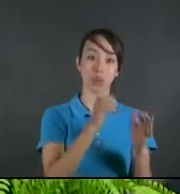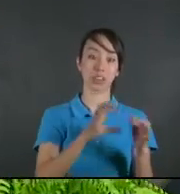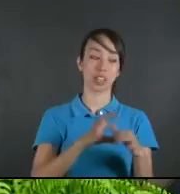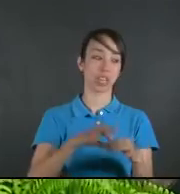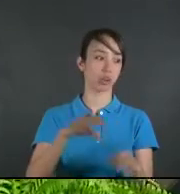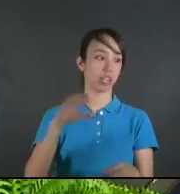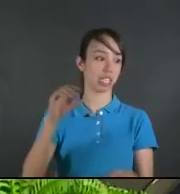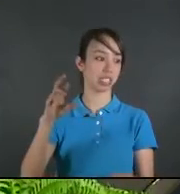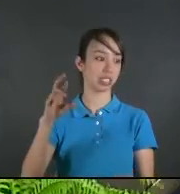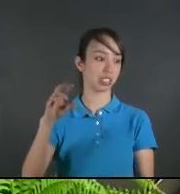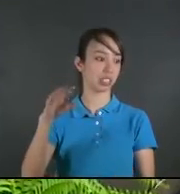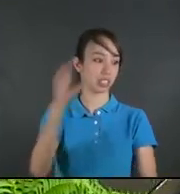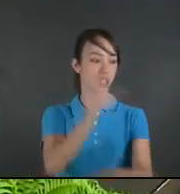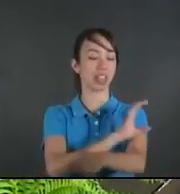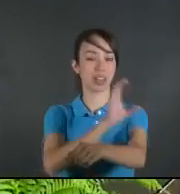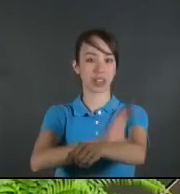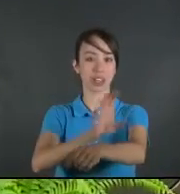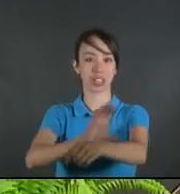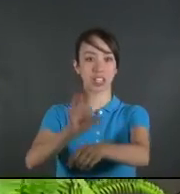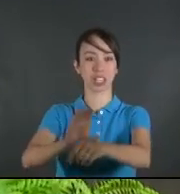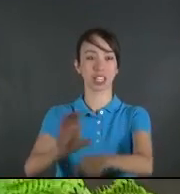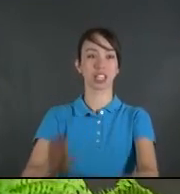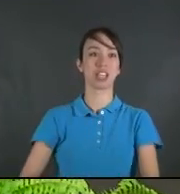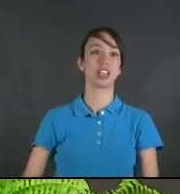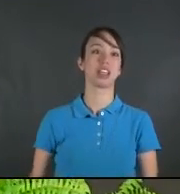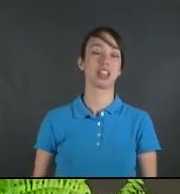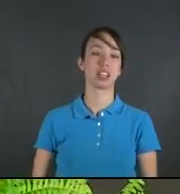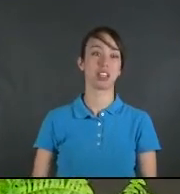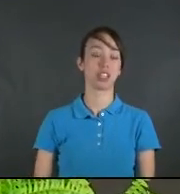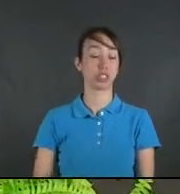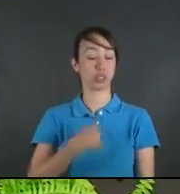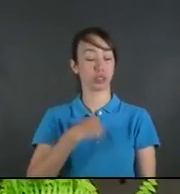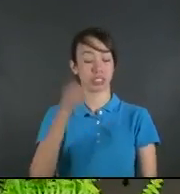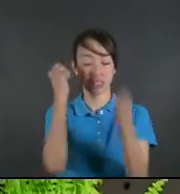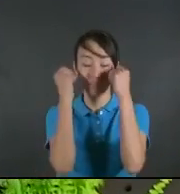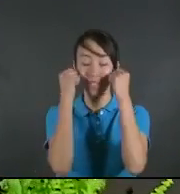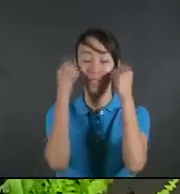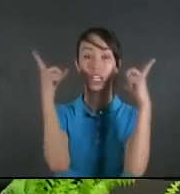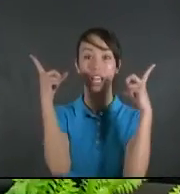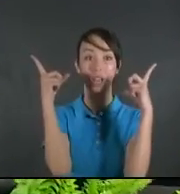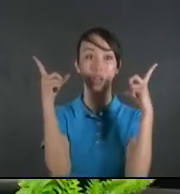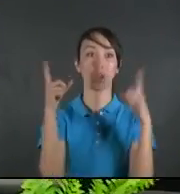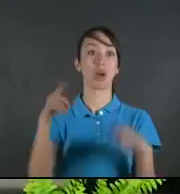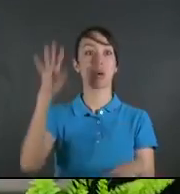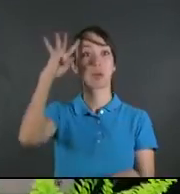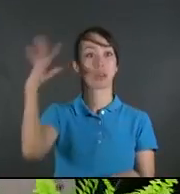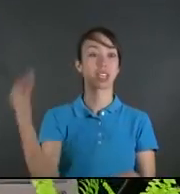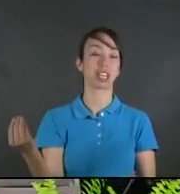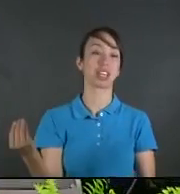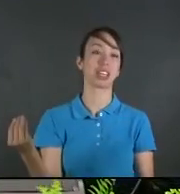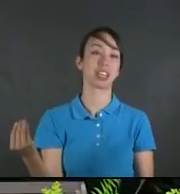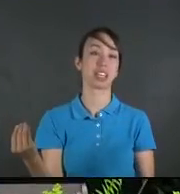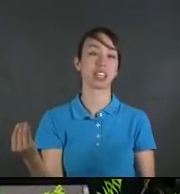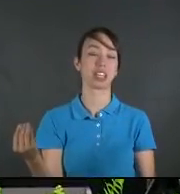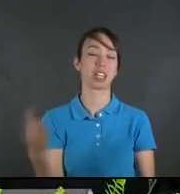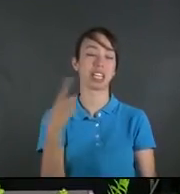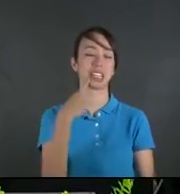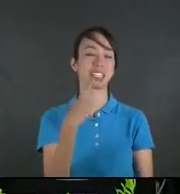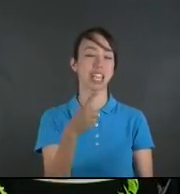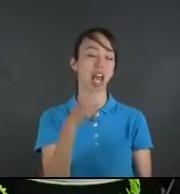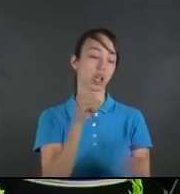crónicas hermano e yo yo me quedé impresionado y ahora que yo le decía al el doctor Mira doctor